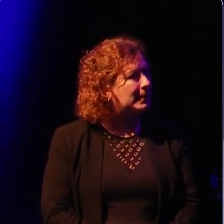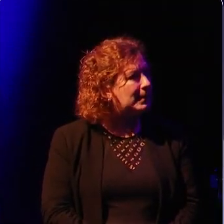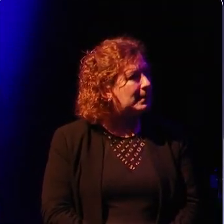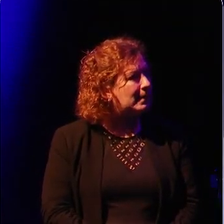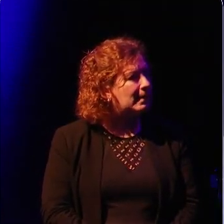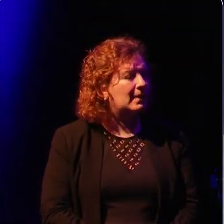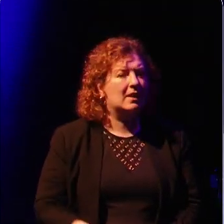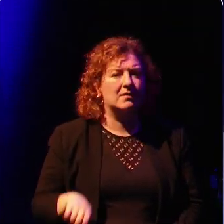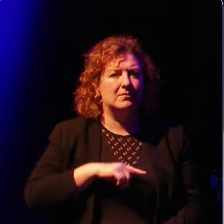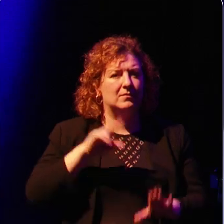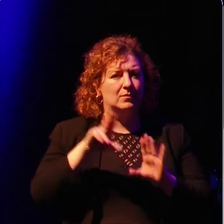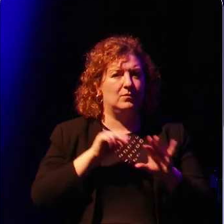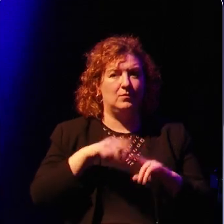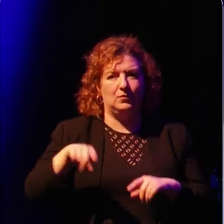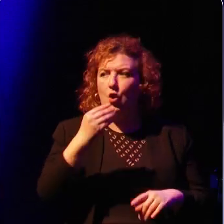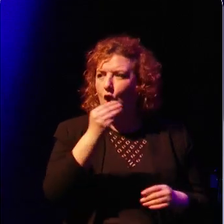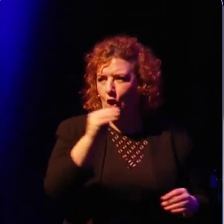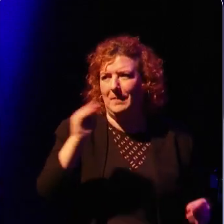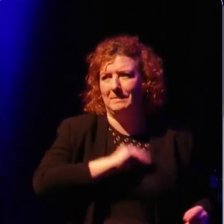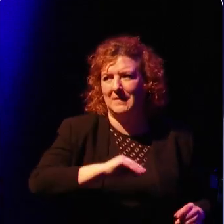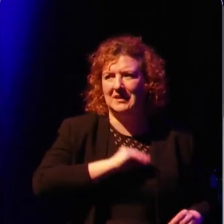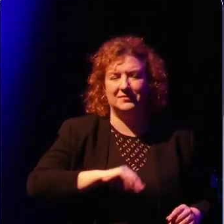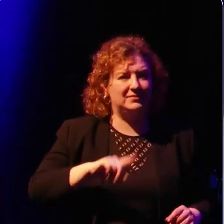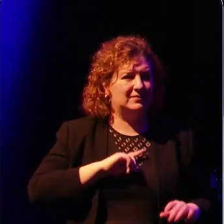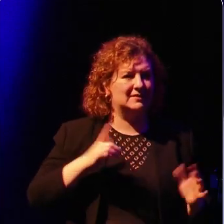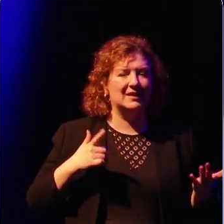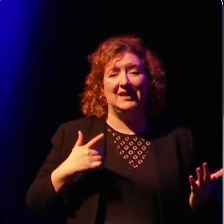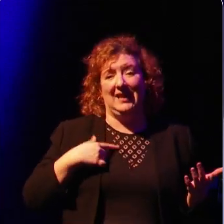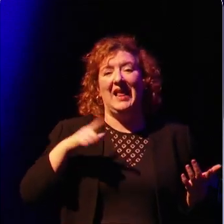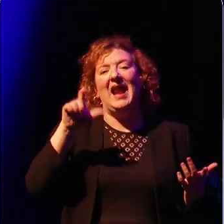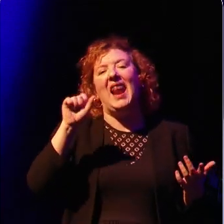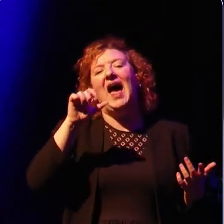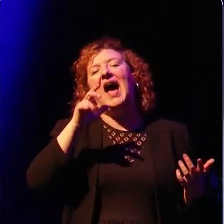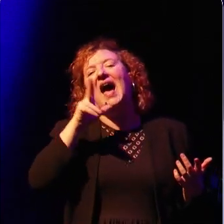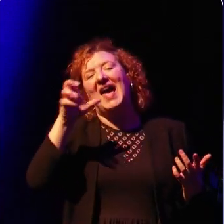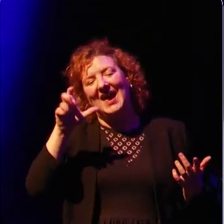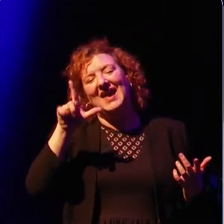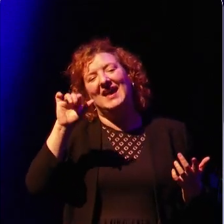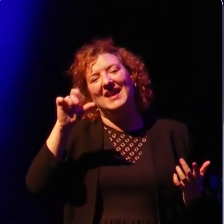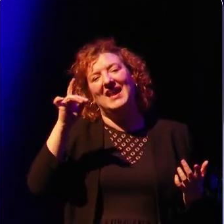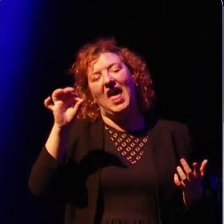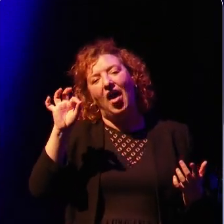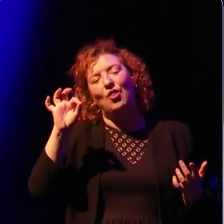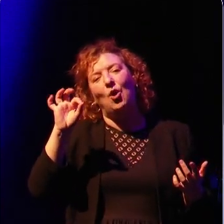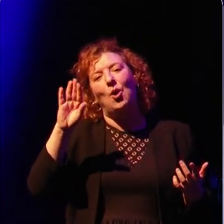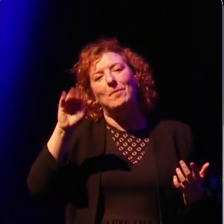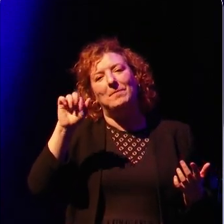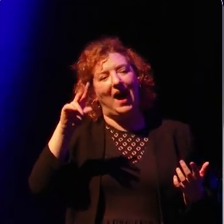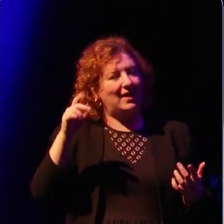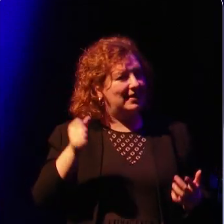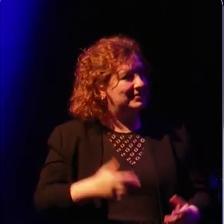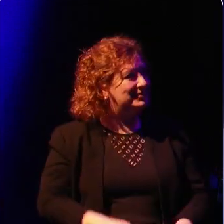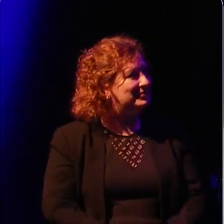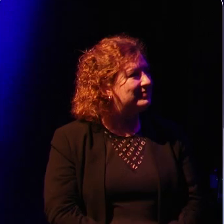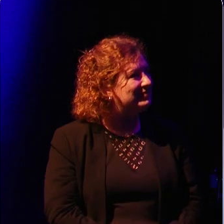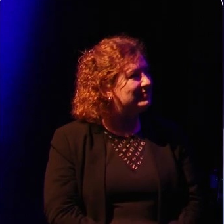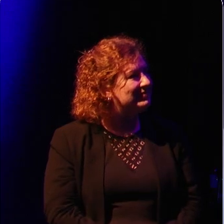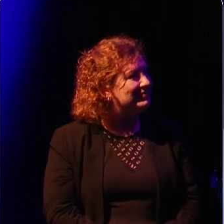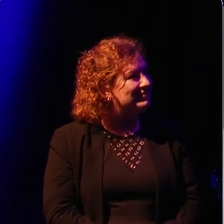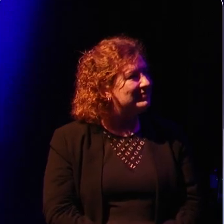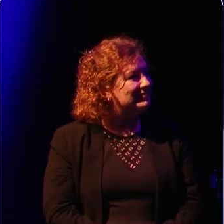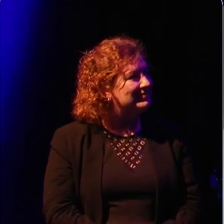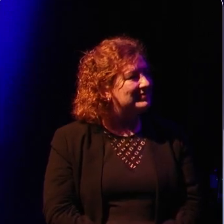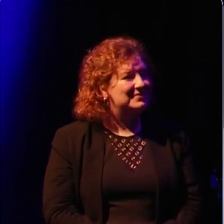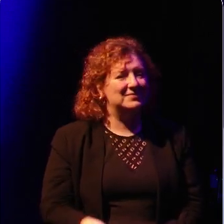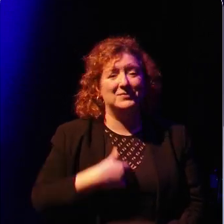habéis visto el vídeo, es que hay mucha gente joven aquí, la he liado parda. ¿Sí? Miradlo.